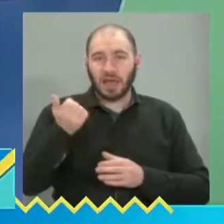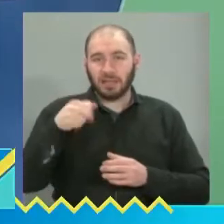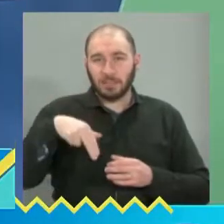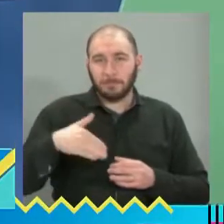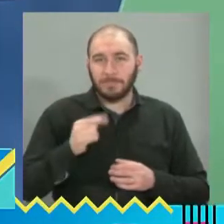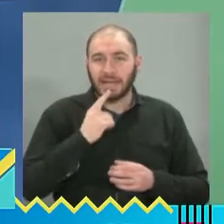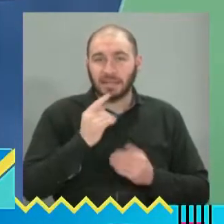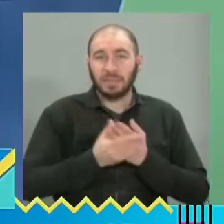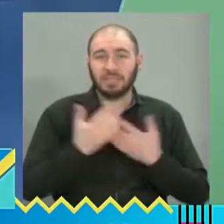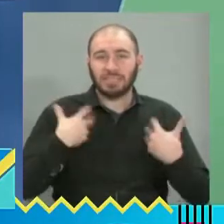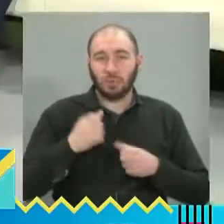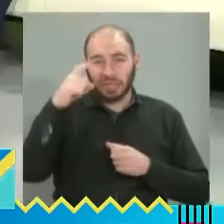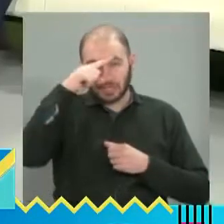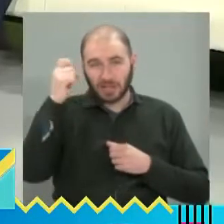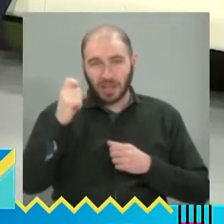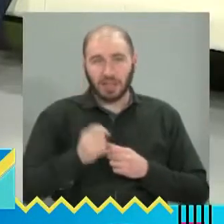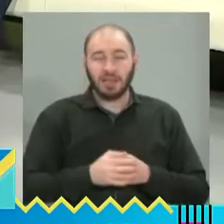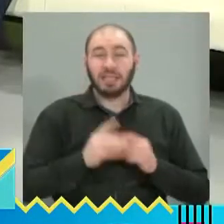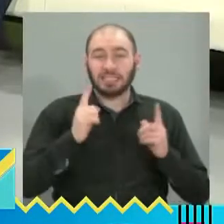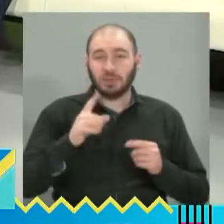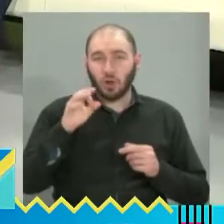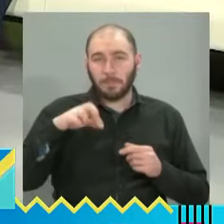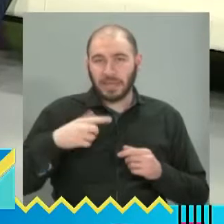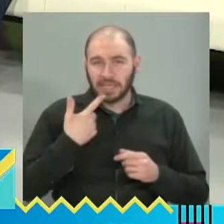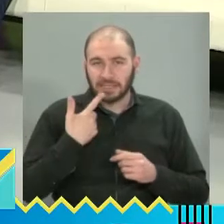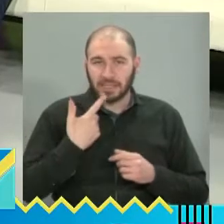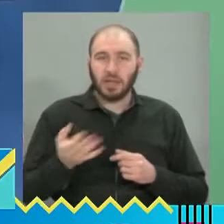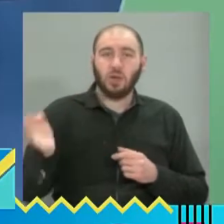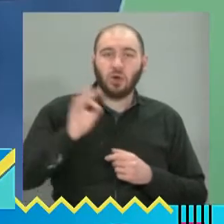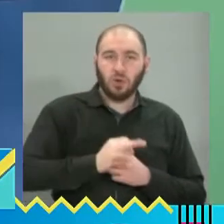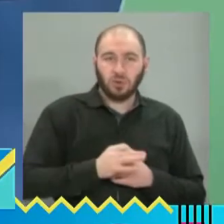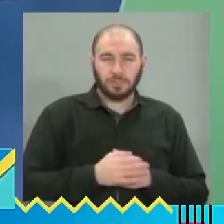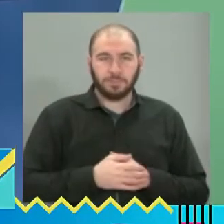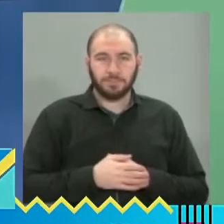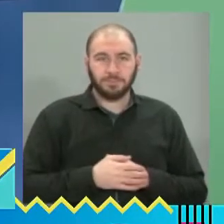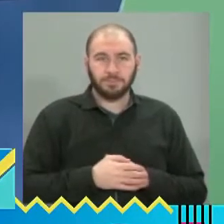ANMAT, del Ministerio de Salud de la Nación, tanto como la OPS o